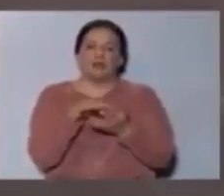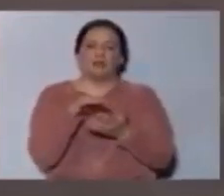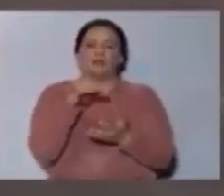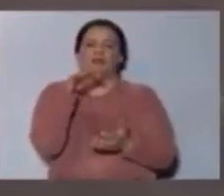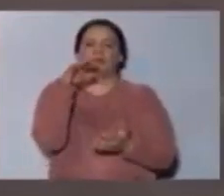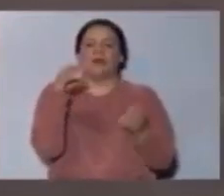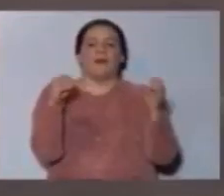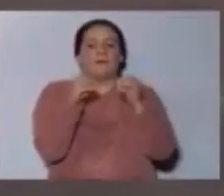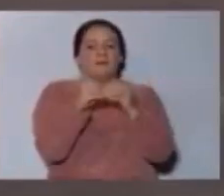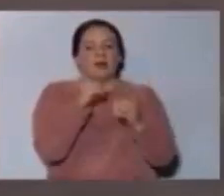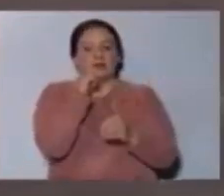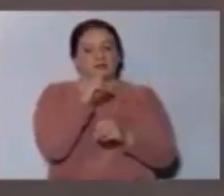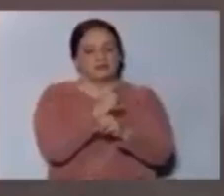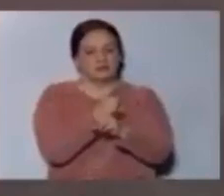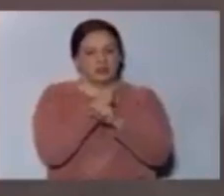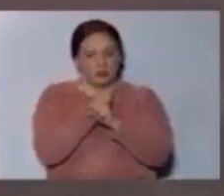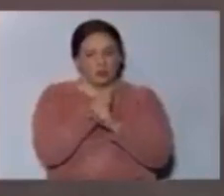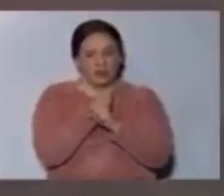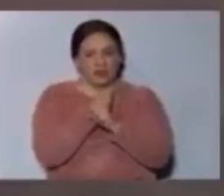incertidumbre.